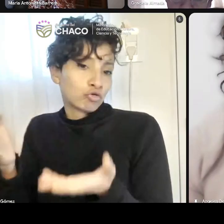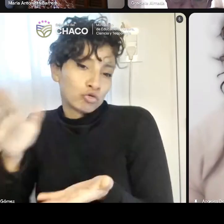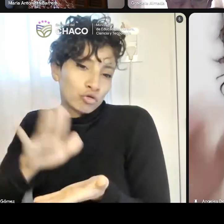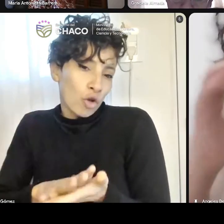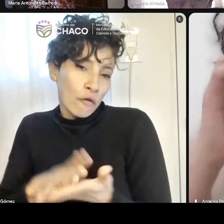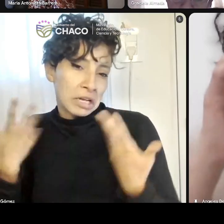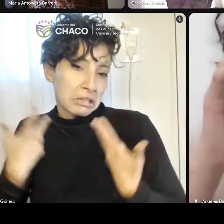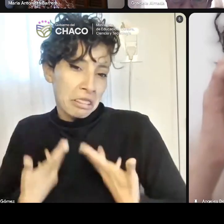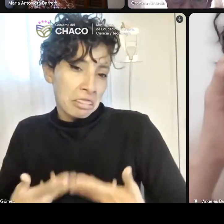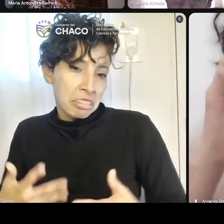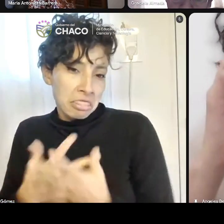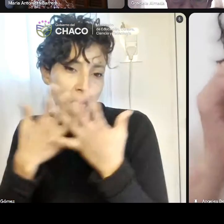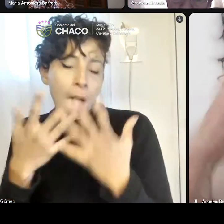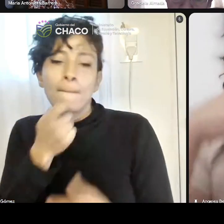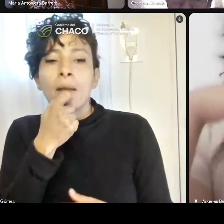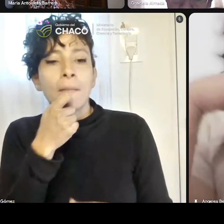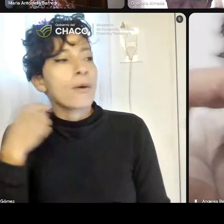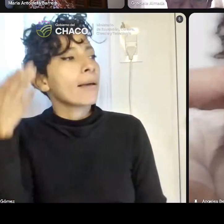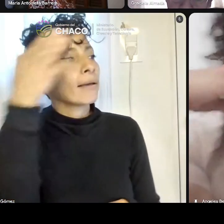ir a pedir pan,